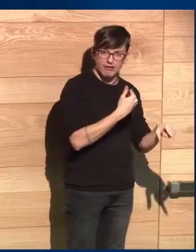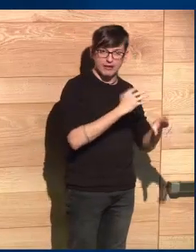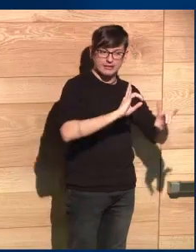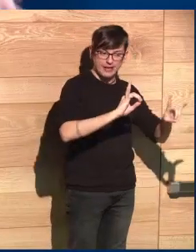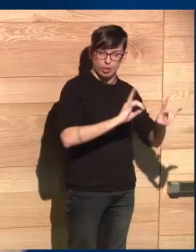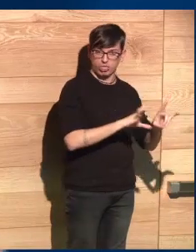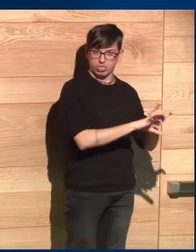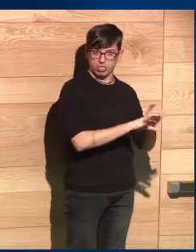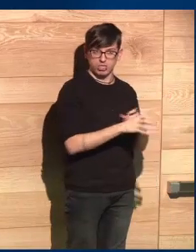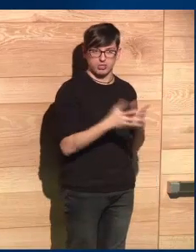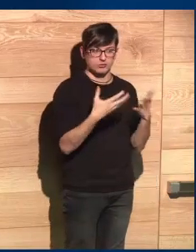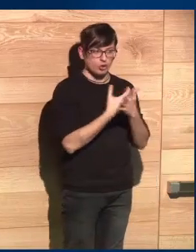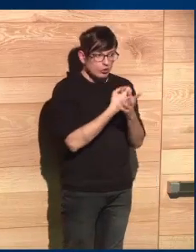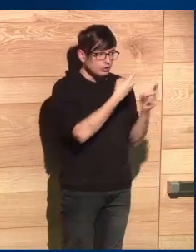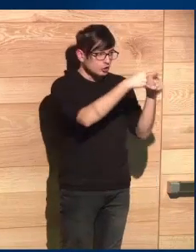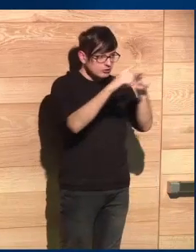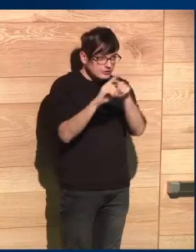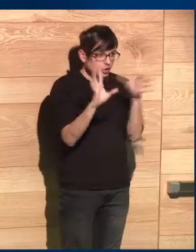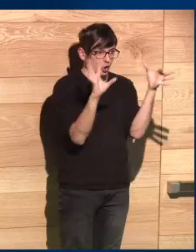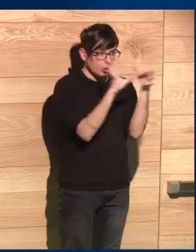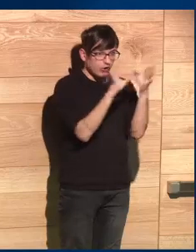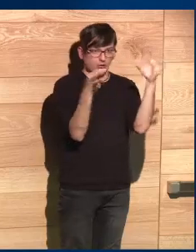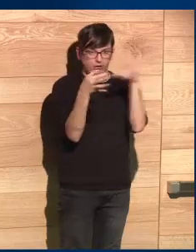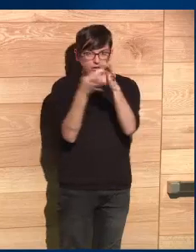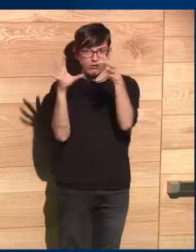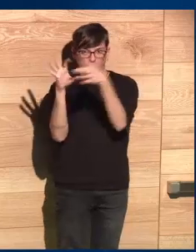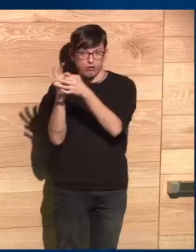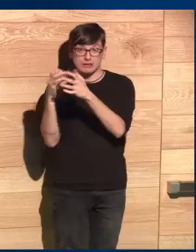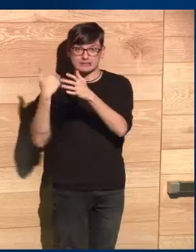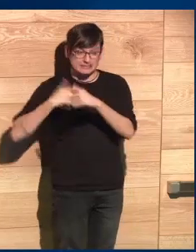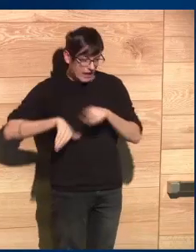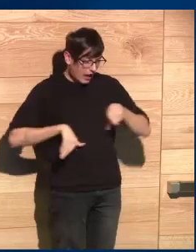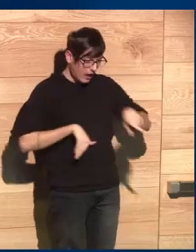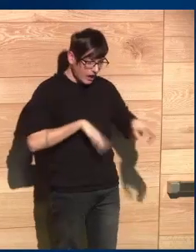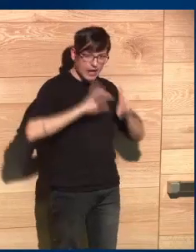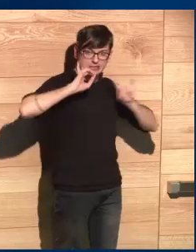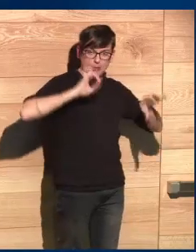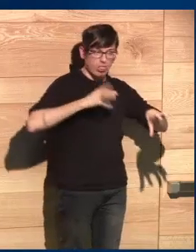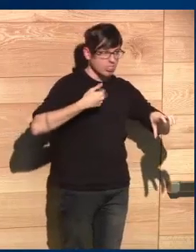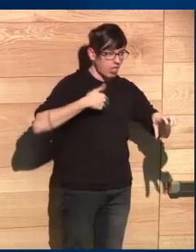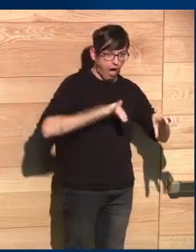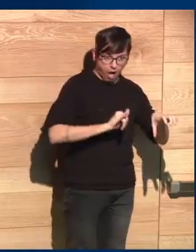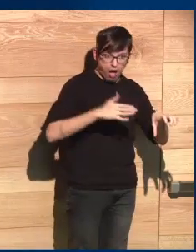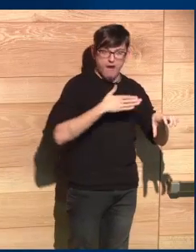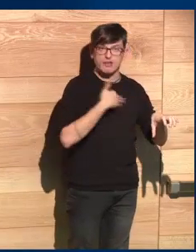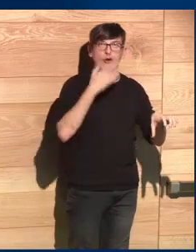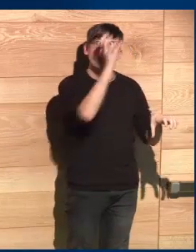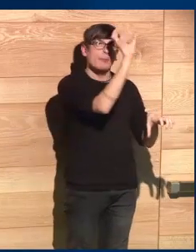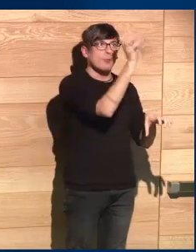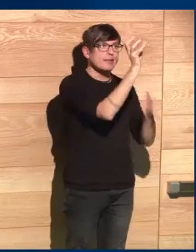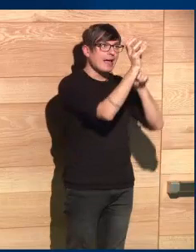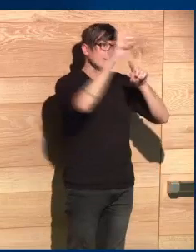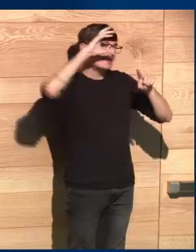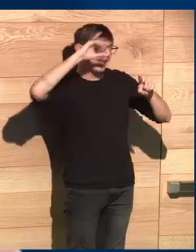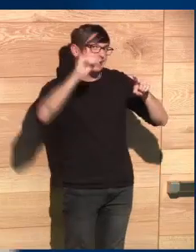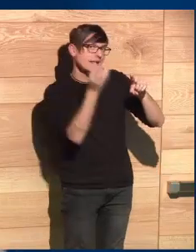orquesta de todos los objetos conectados de tu casa. Y una vez tienes el altavoz, quieres que todo esté conectado a tu altavoz, ¿no? Como, pues ya quitas las bombillas y pones